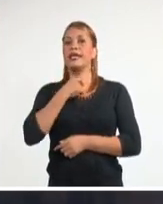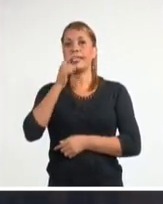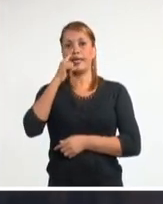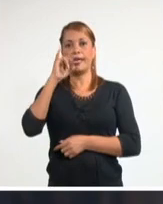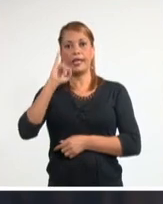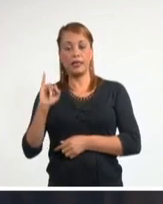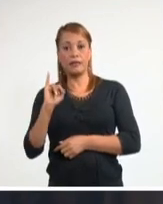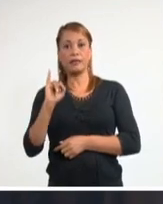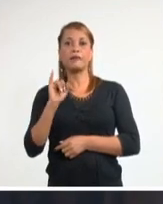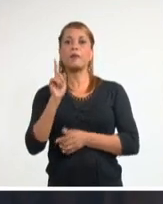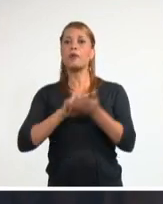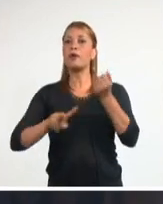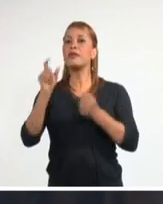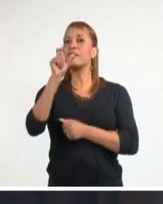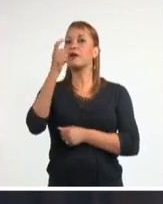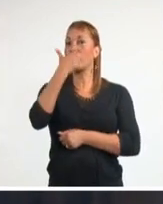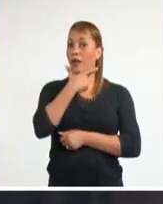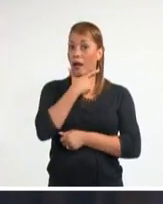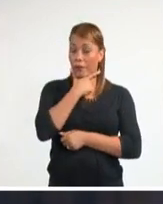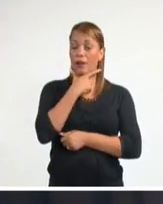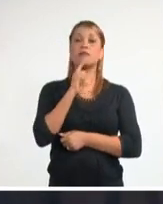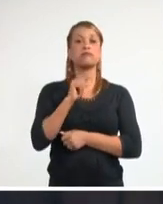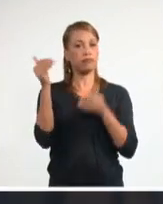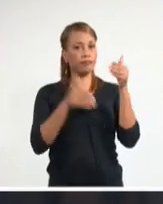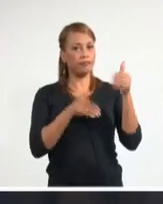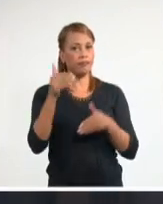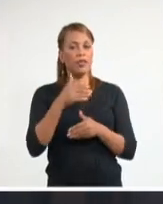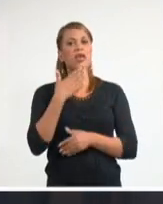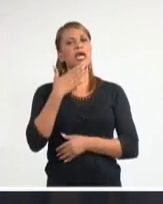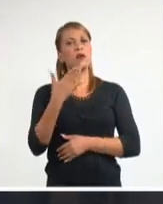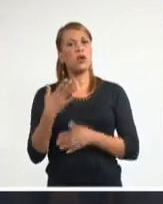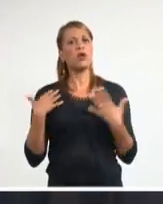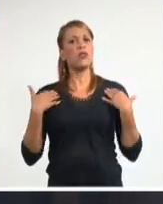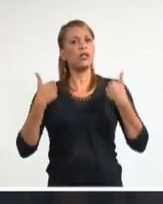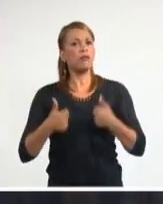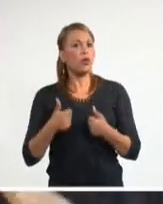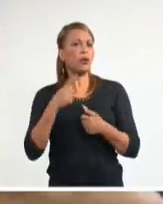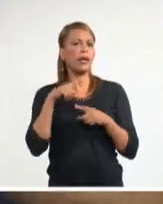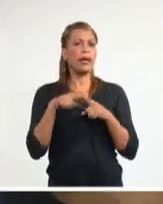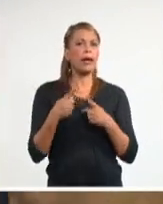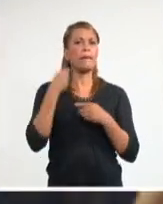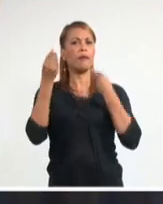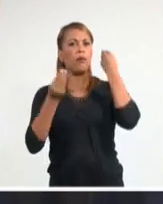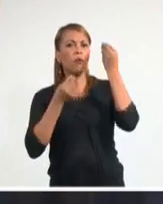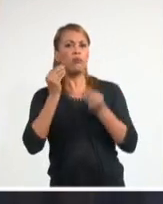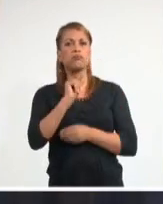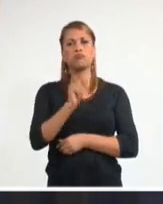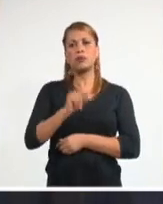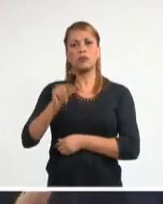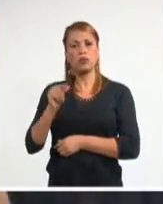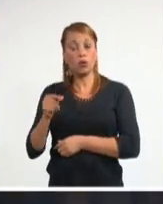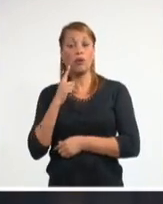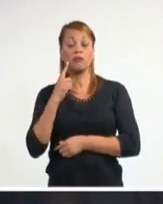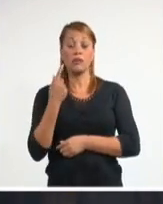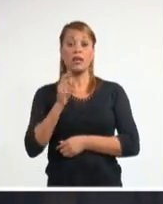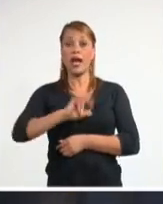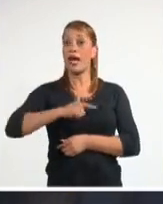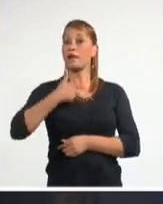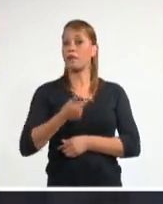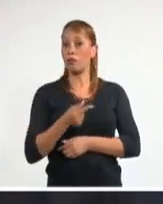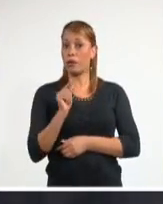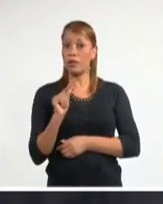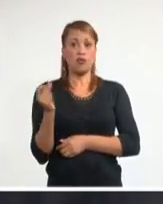Ávila. Creo que es bueno que existan directores que se preocupen por los actores, pero que no se